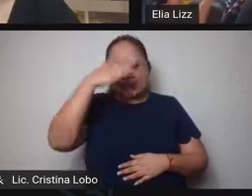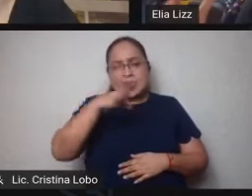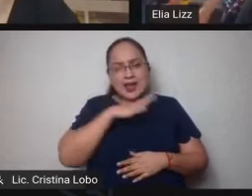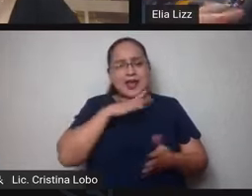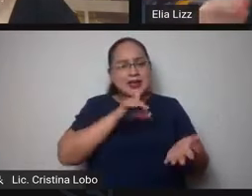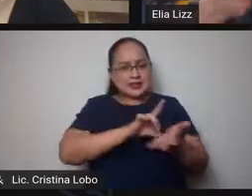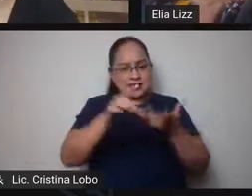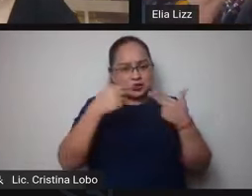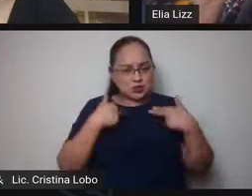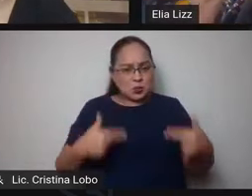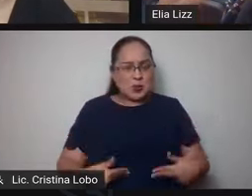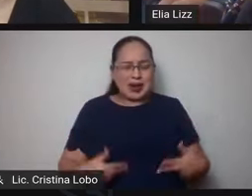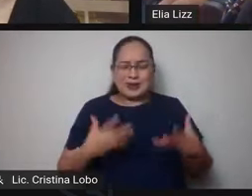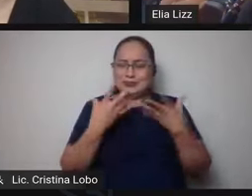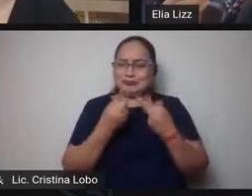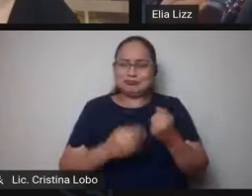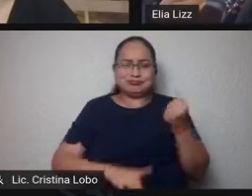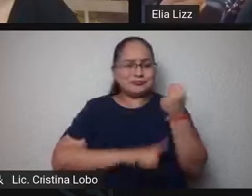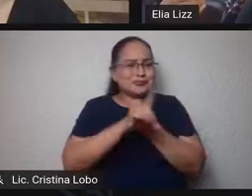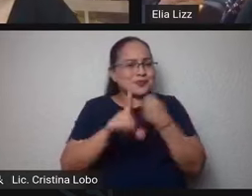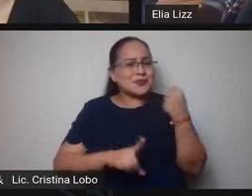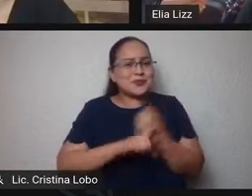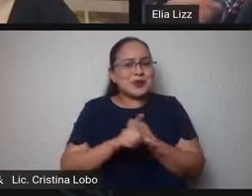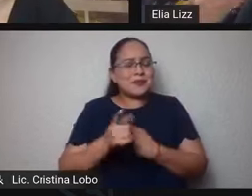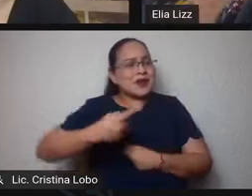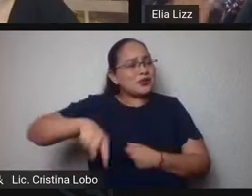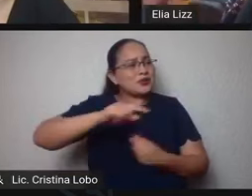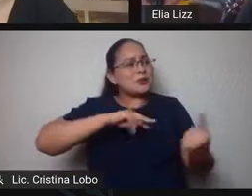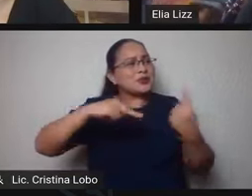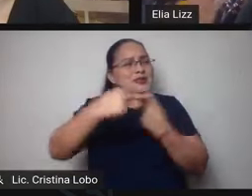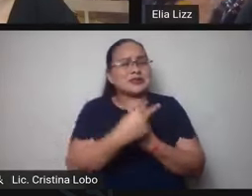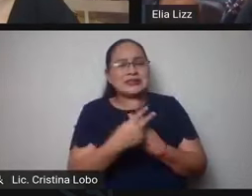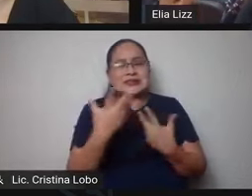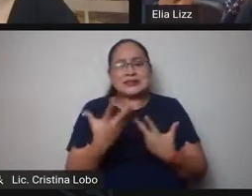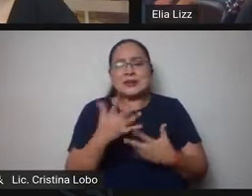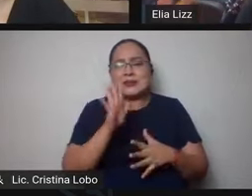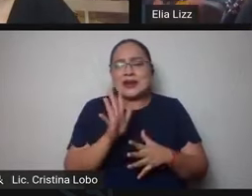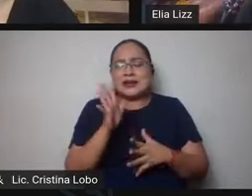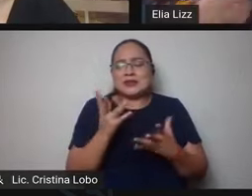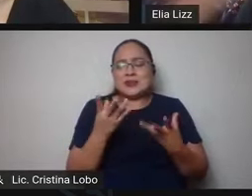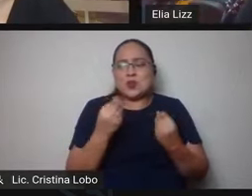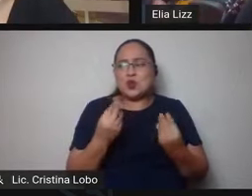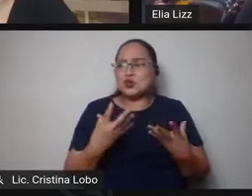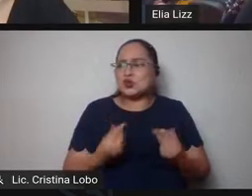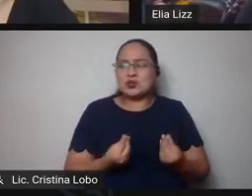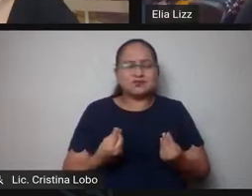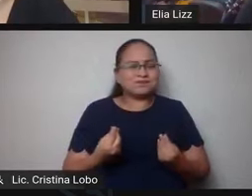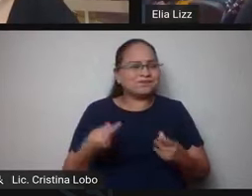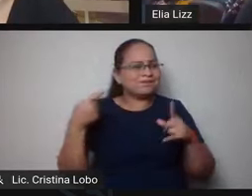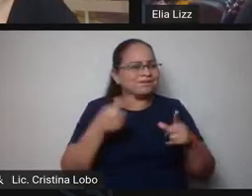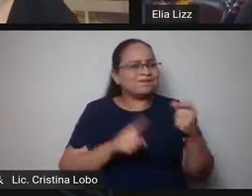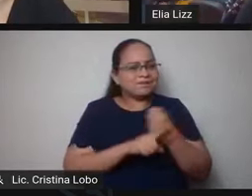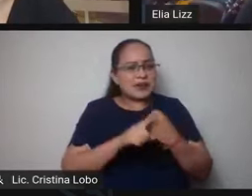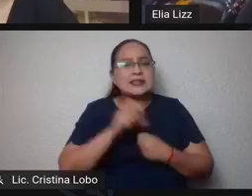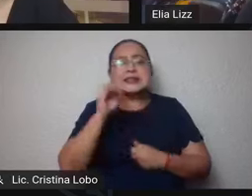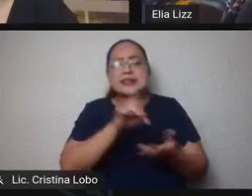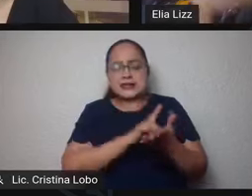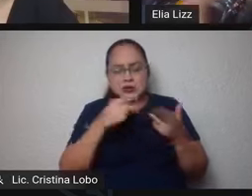humanos, ¿no? Que tenemos una percepción completamente polarizada, incluso en las partes. Sí queremos derechos humanos,